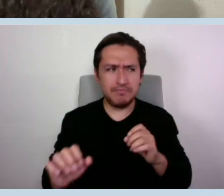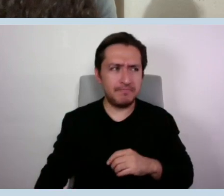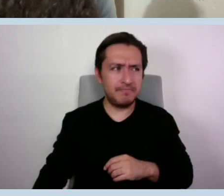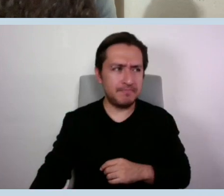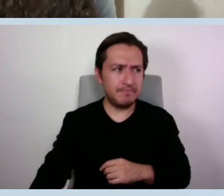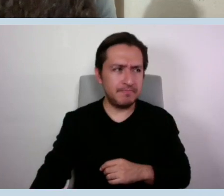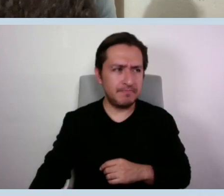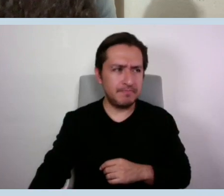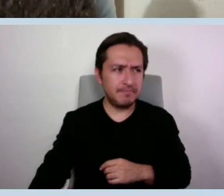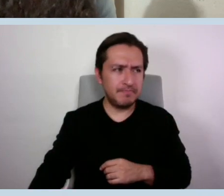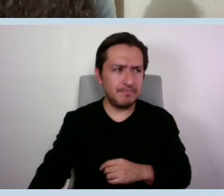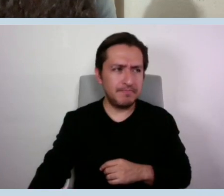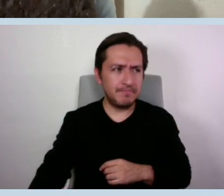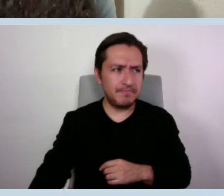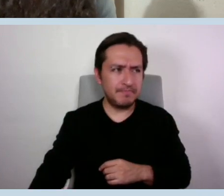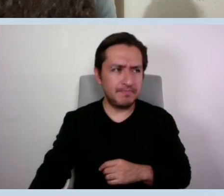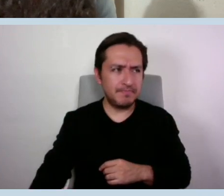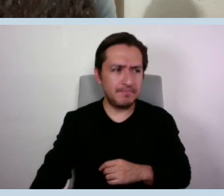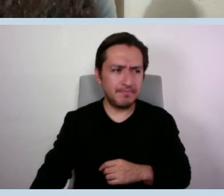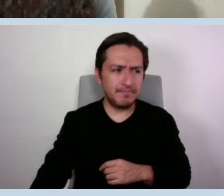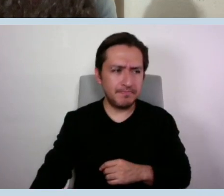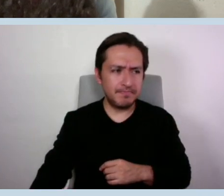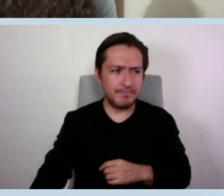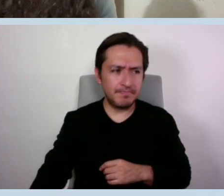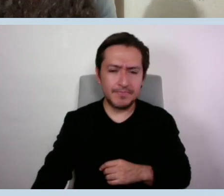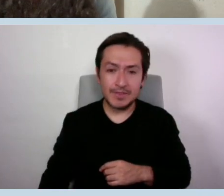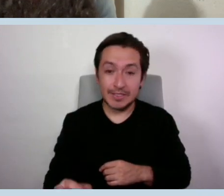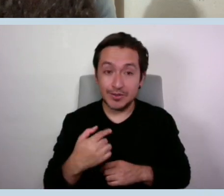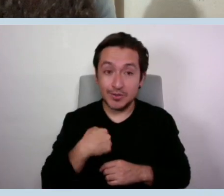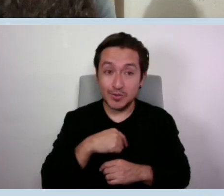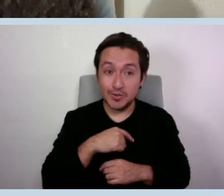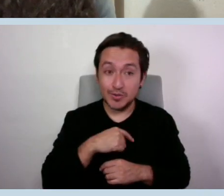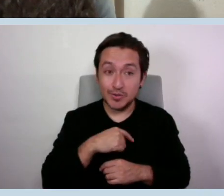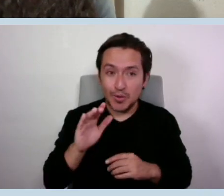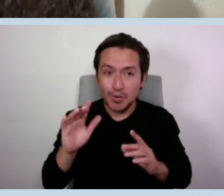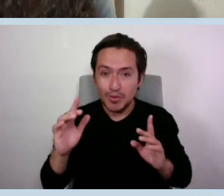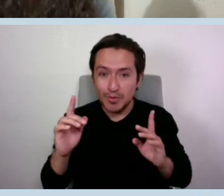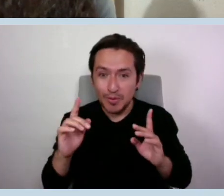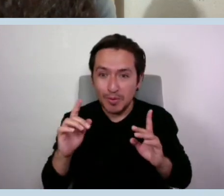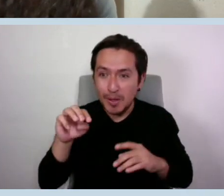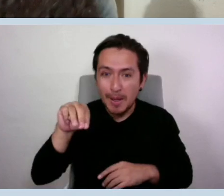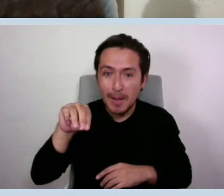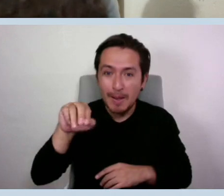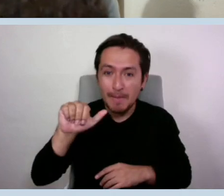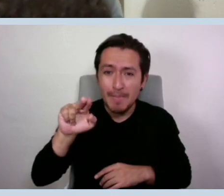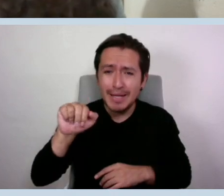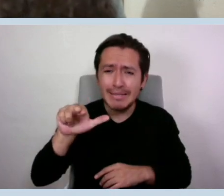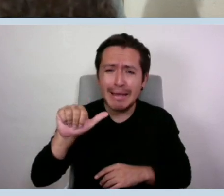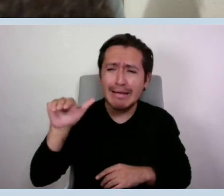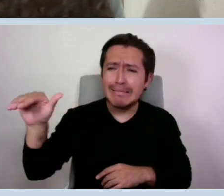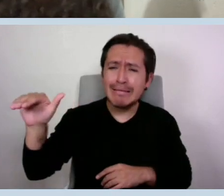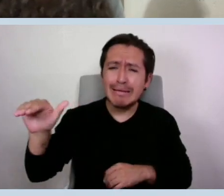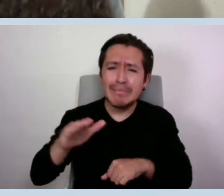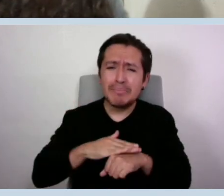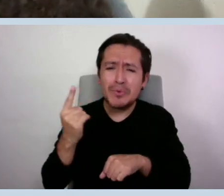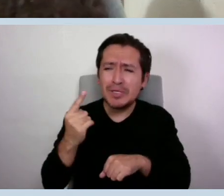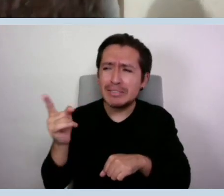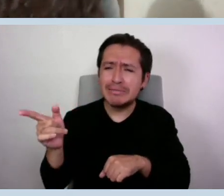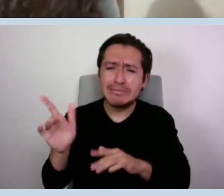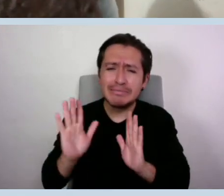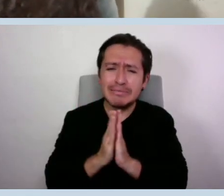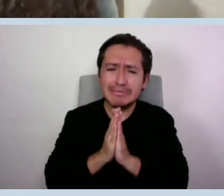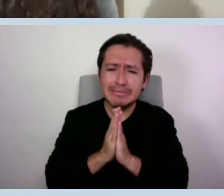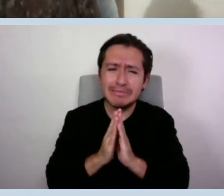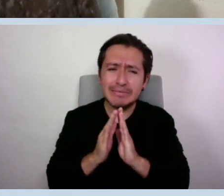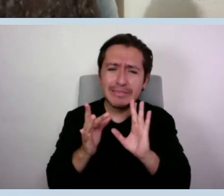y y estábamos como de Mariana Pero por qué danos respuestas Y